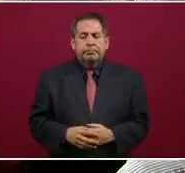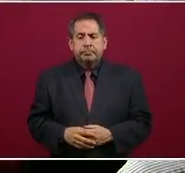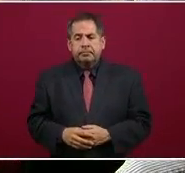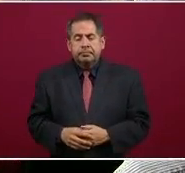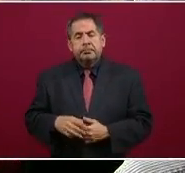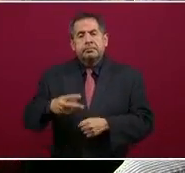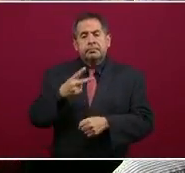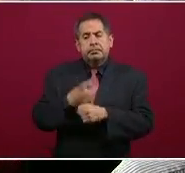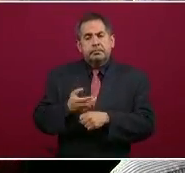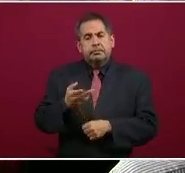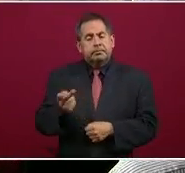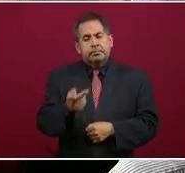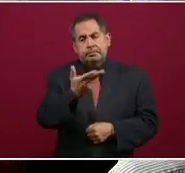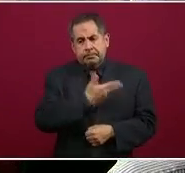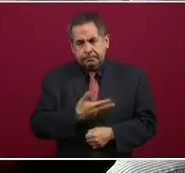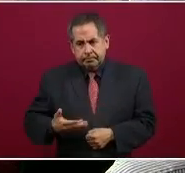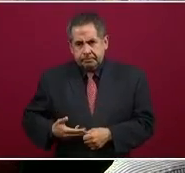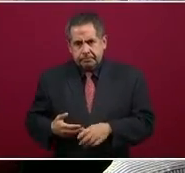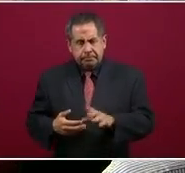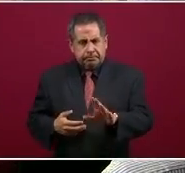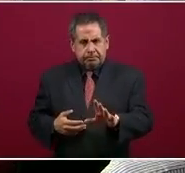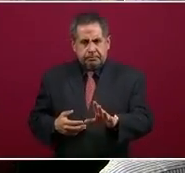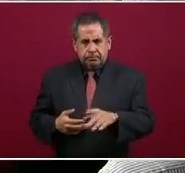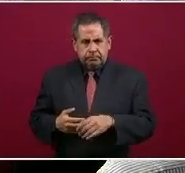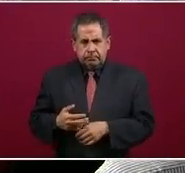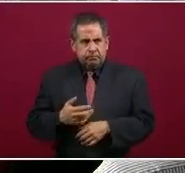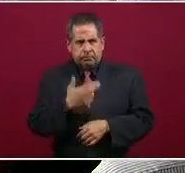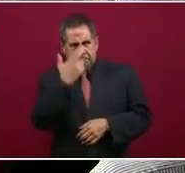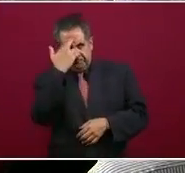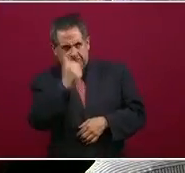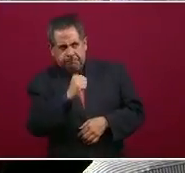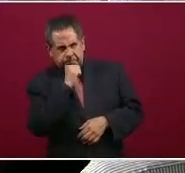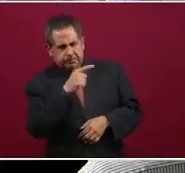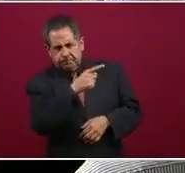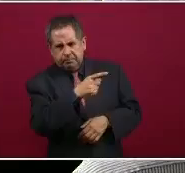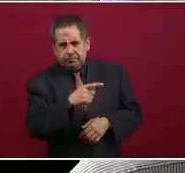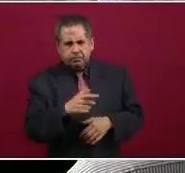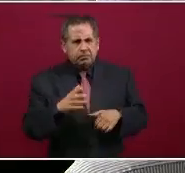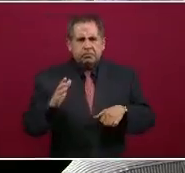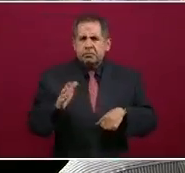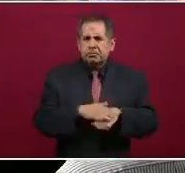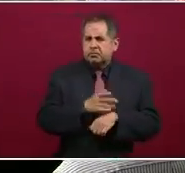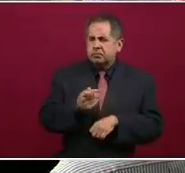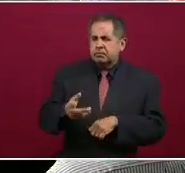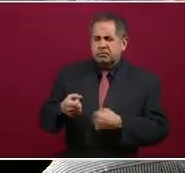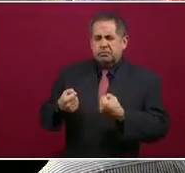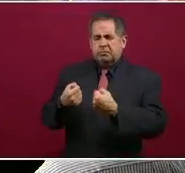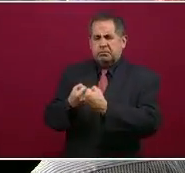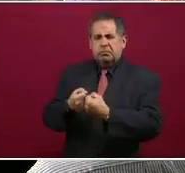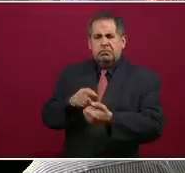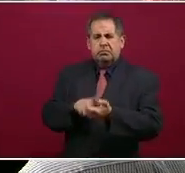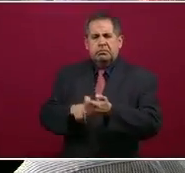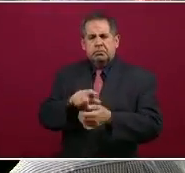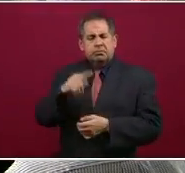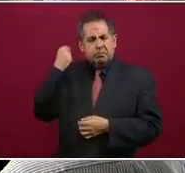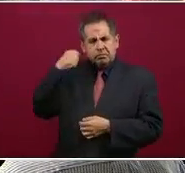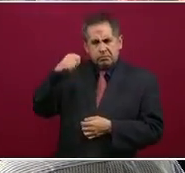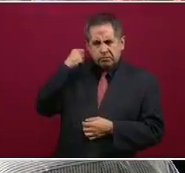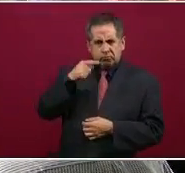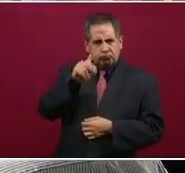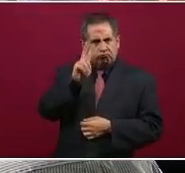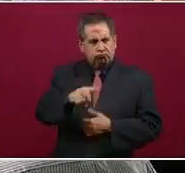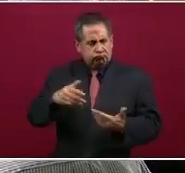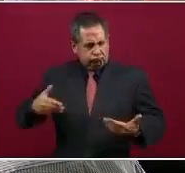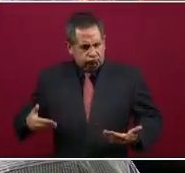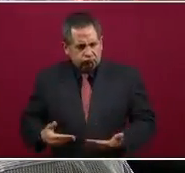señor presidente, sin darle la razón a su homólogo Donald Trump, ¿por qué él llama frontera porosa a Tabasco, entidad de la cual es